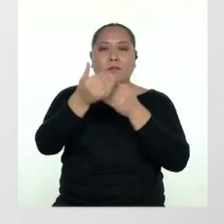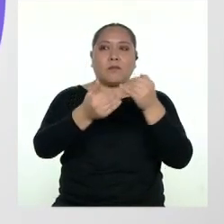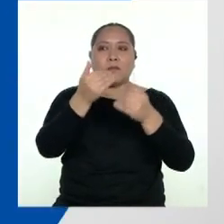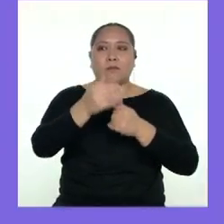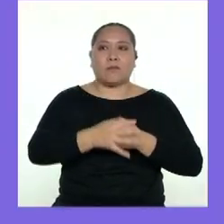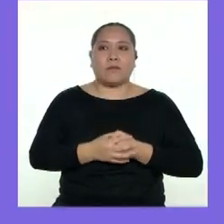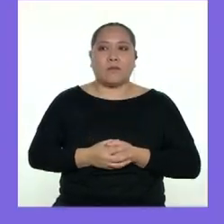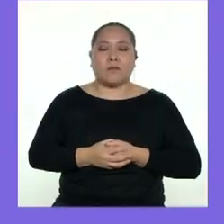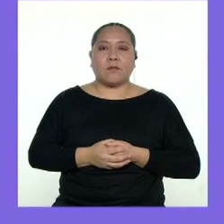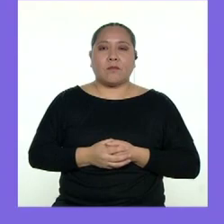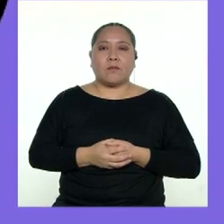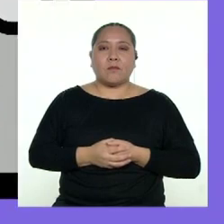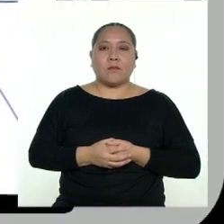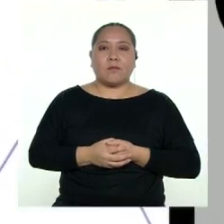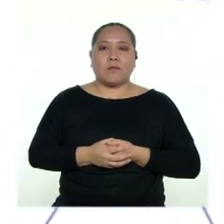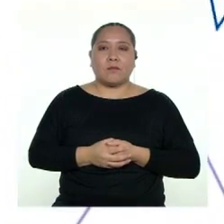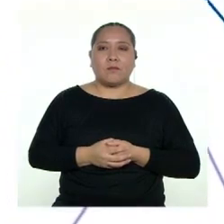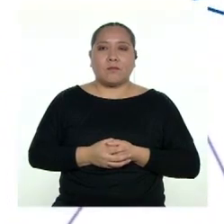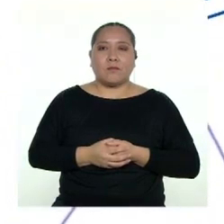aprendizaje.